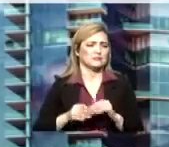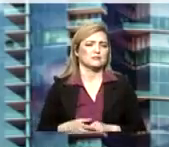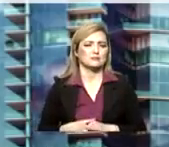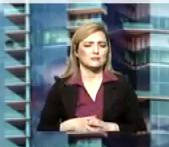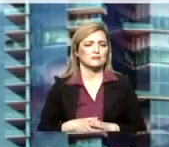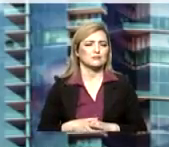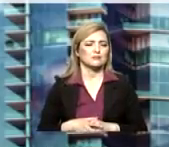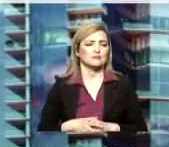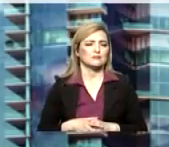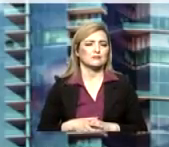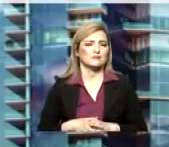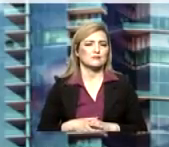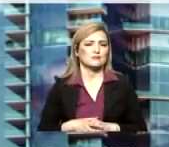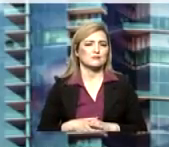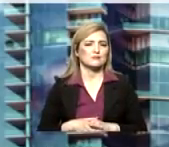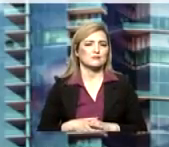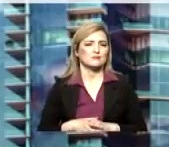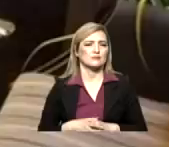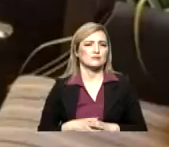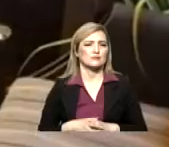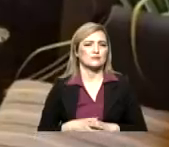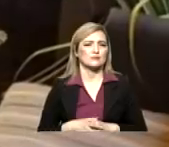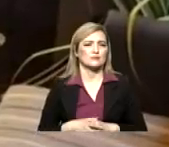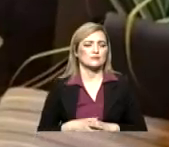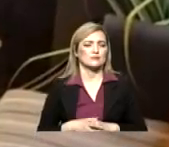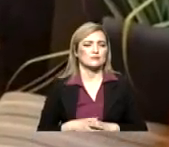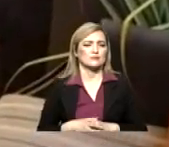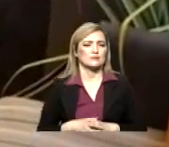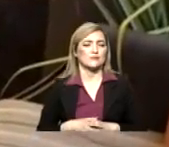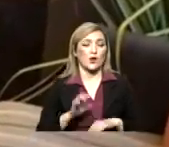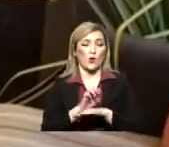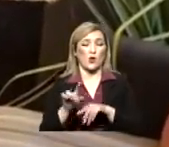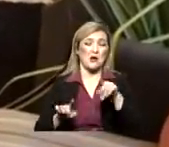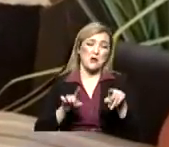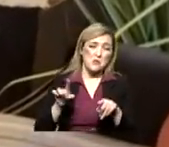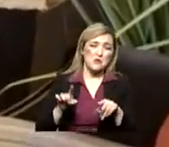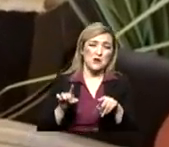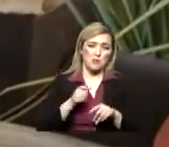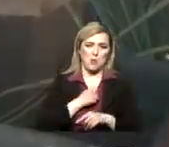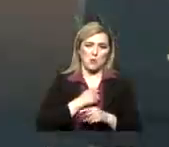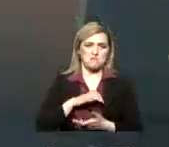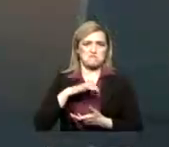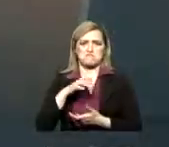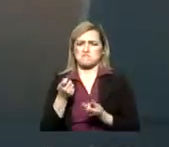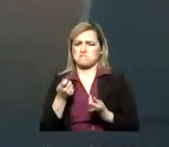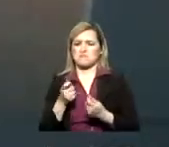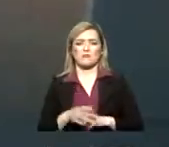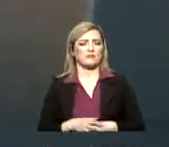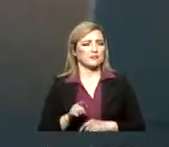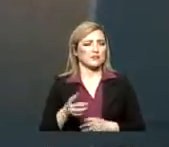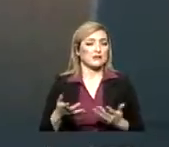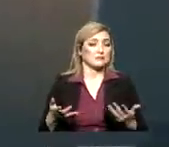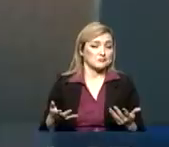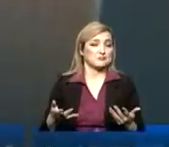$993,000, casi $1,000,000. Una vez más, pese a que muy pocas personas en nuestro país tienen este patrimonio, esta cifra se